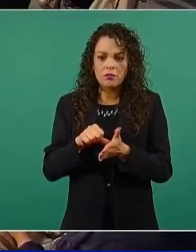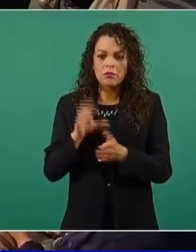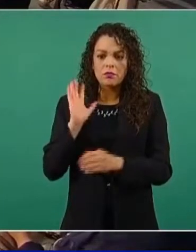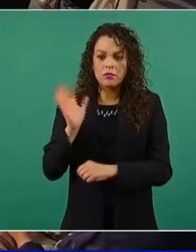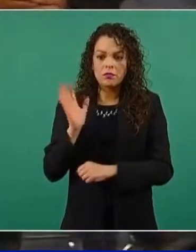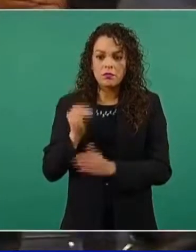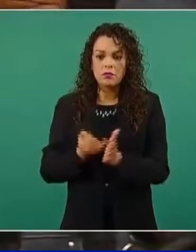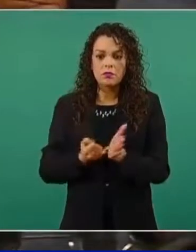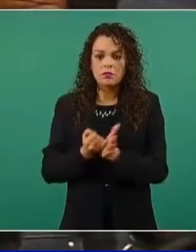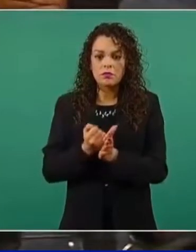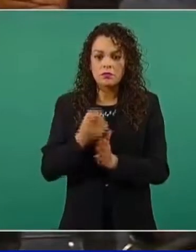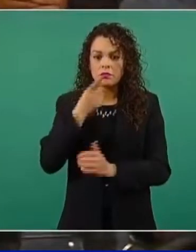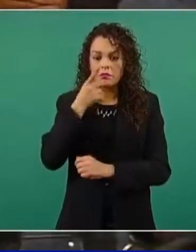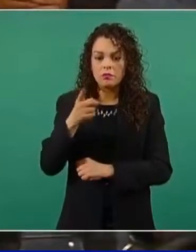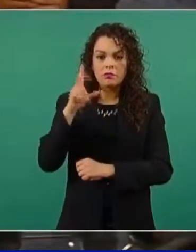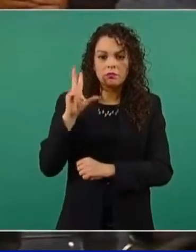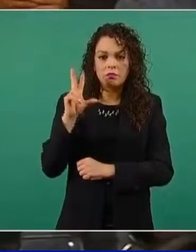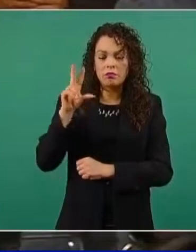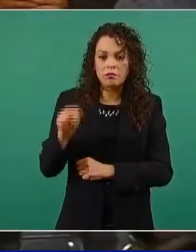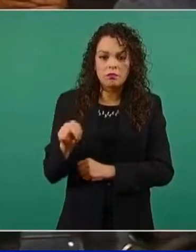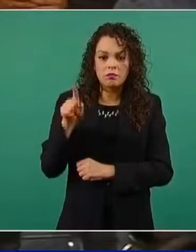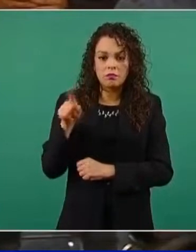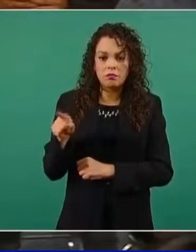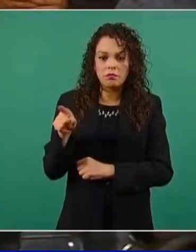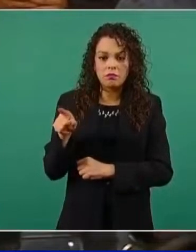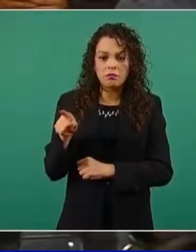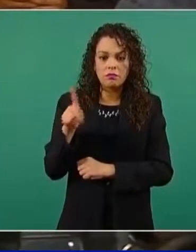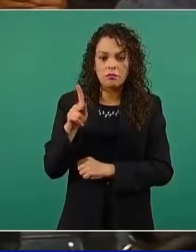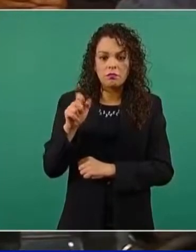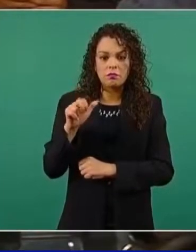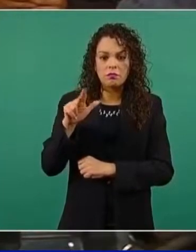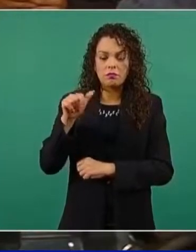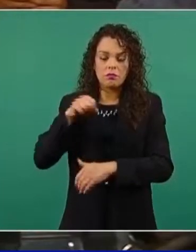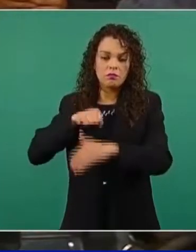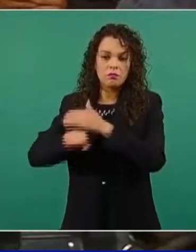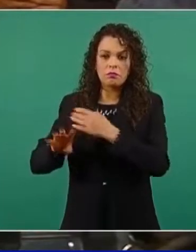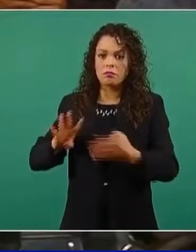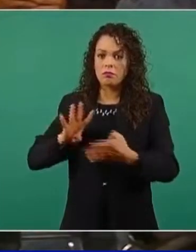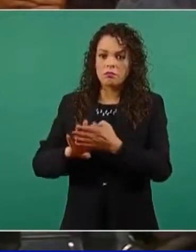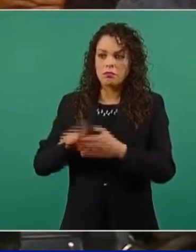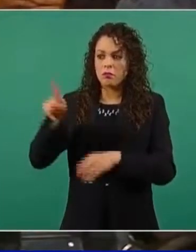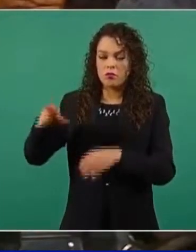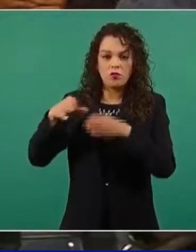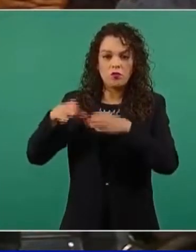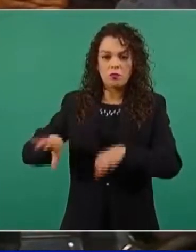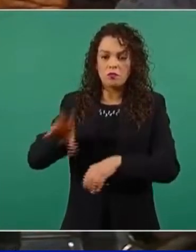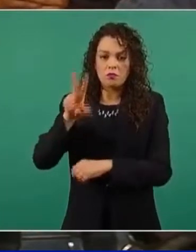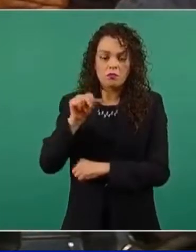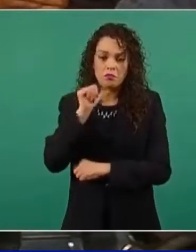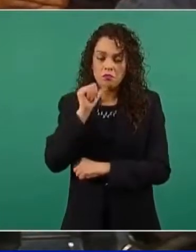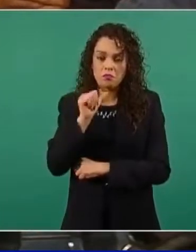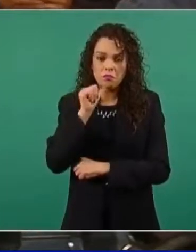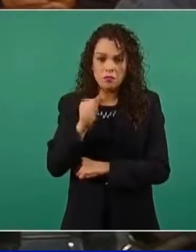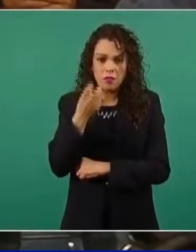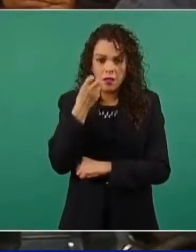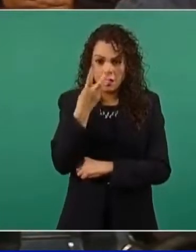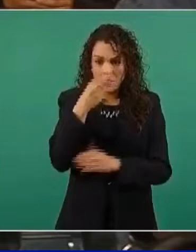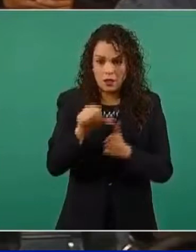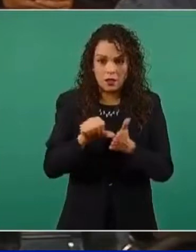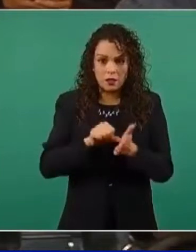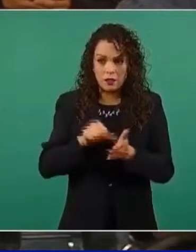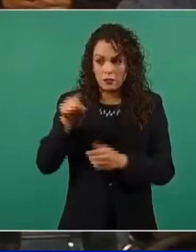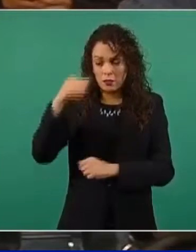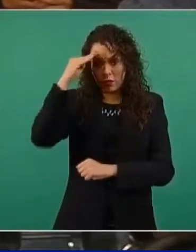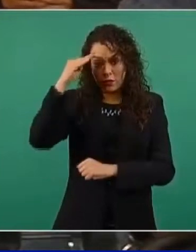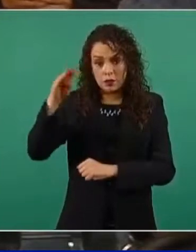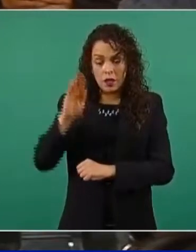el no ejercicio de la acción penal a favor del cuñado del gobernador. En esos 3 meses no se le permitió al señor